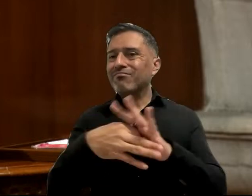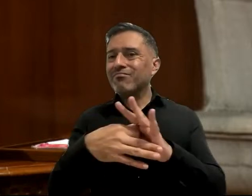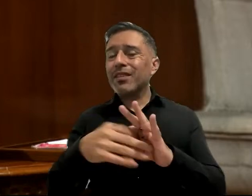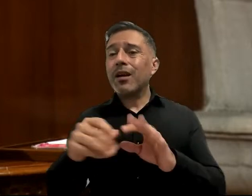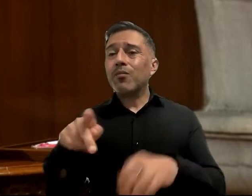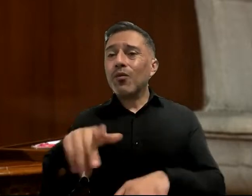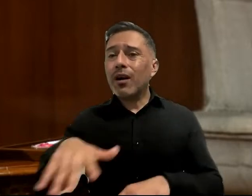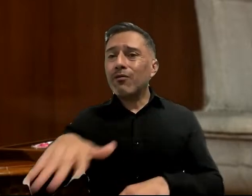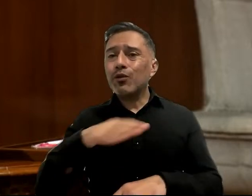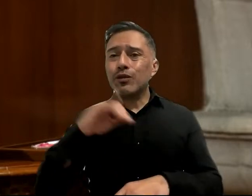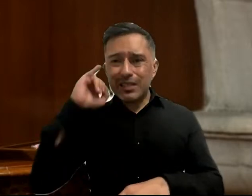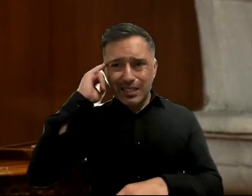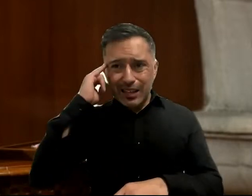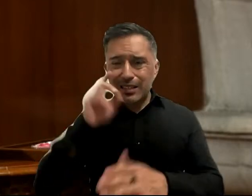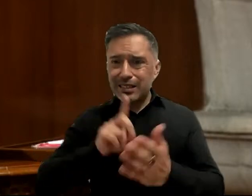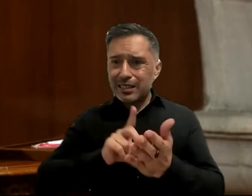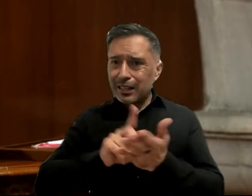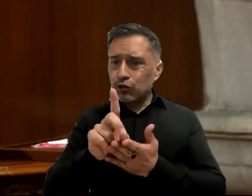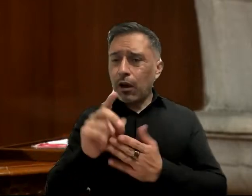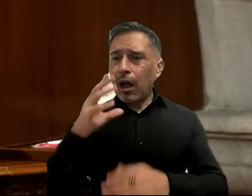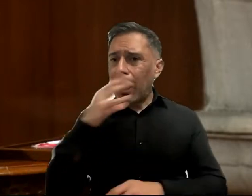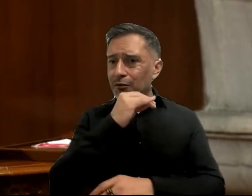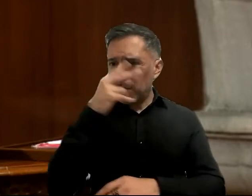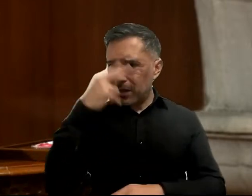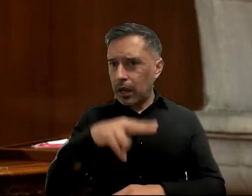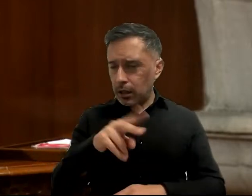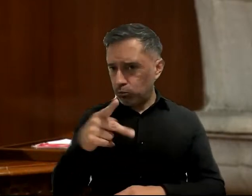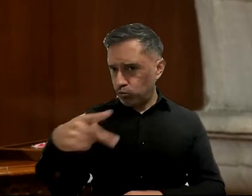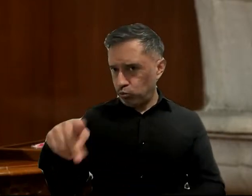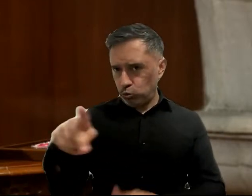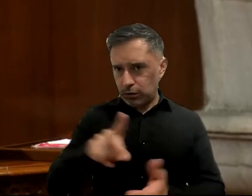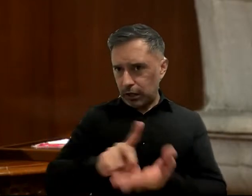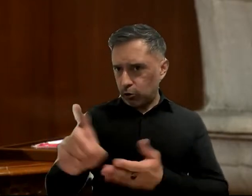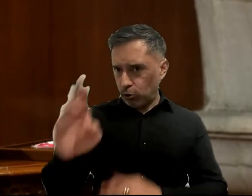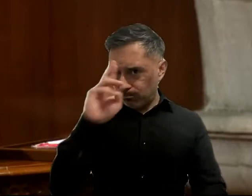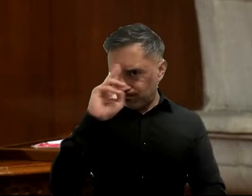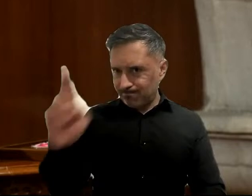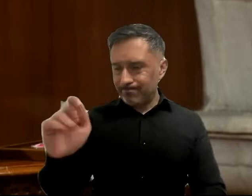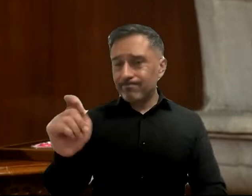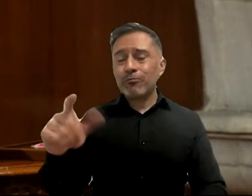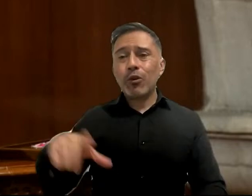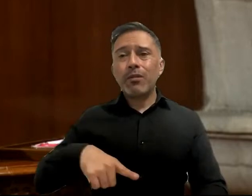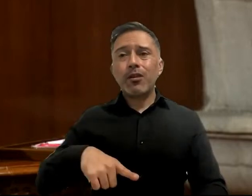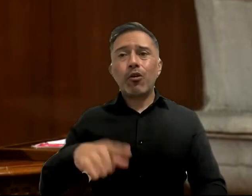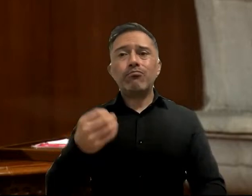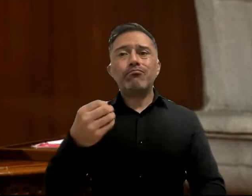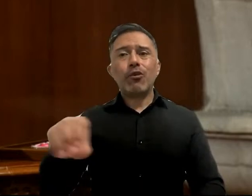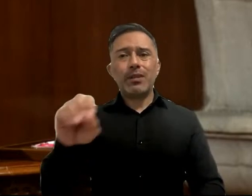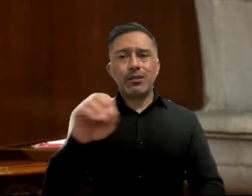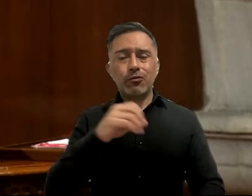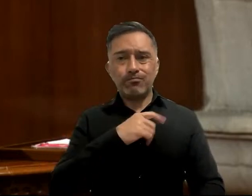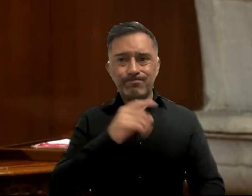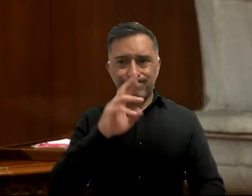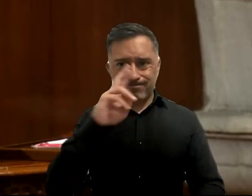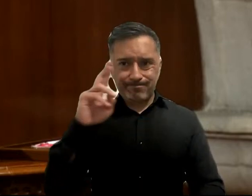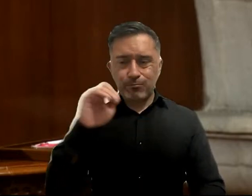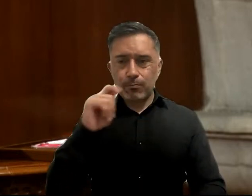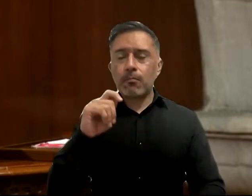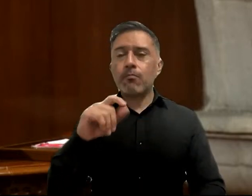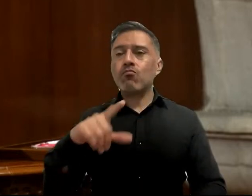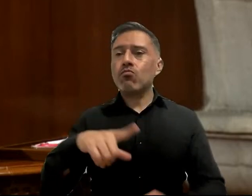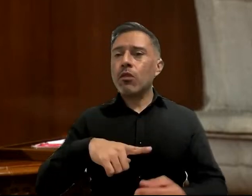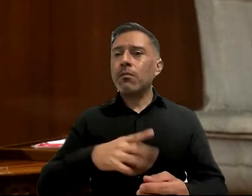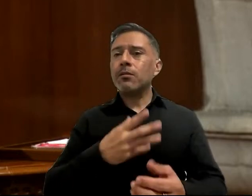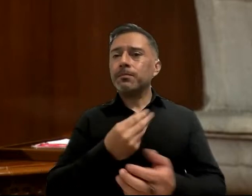indígenas y afromexicanas en relación con las obligaciones de las autoridades y es la base para la implementación de las políticas públicas